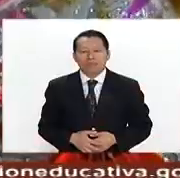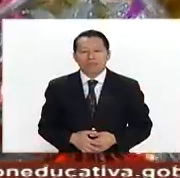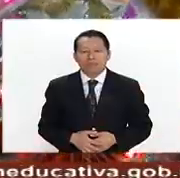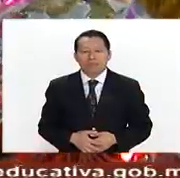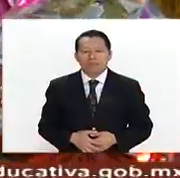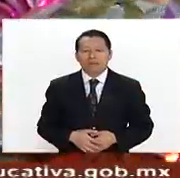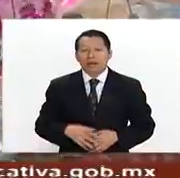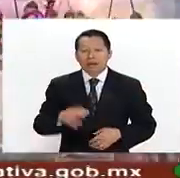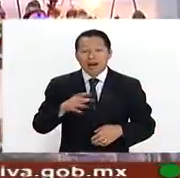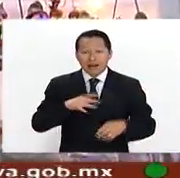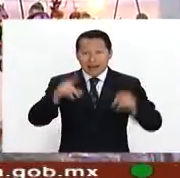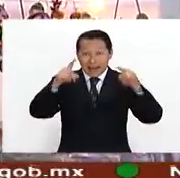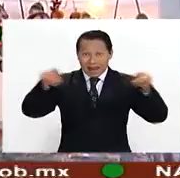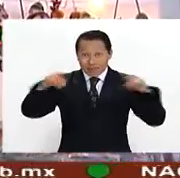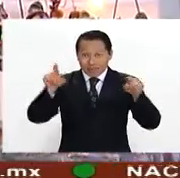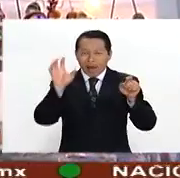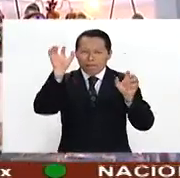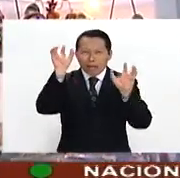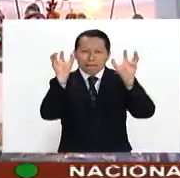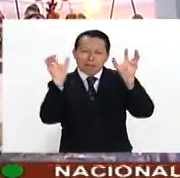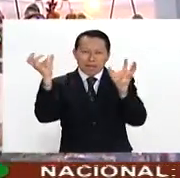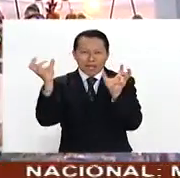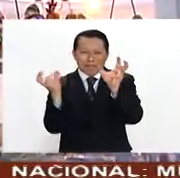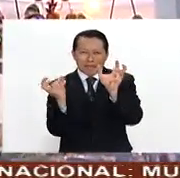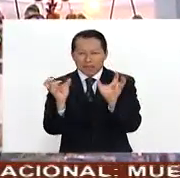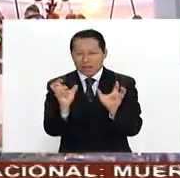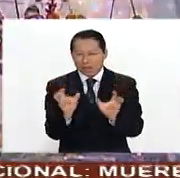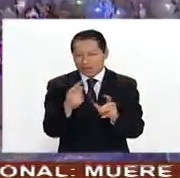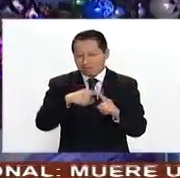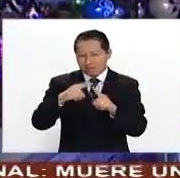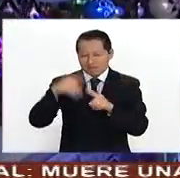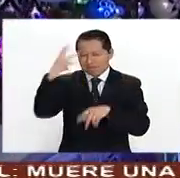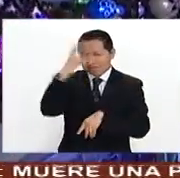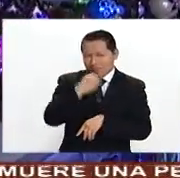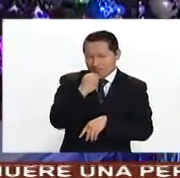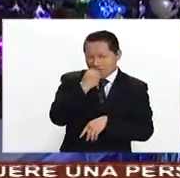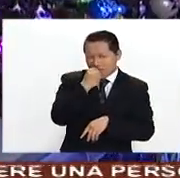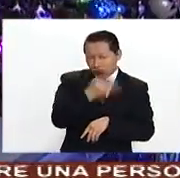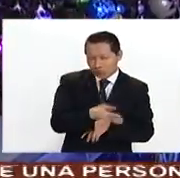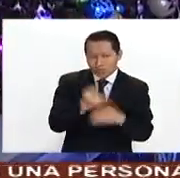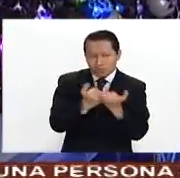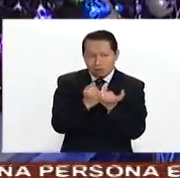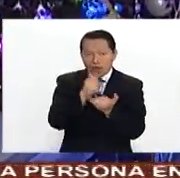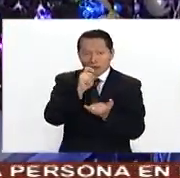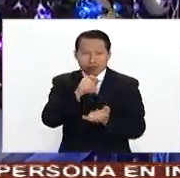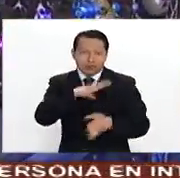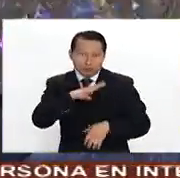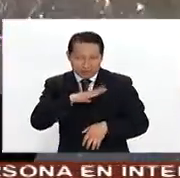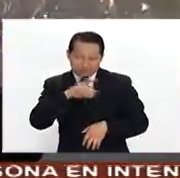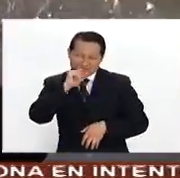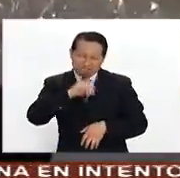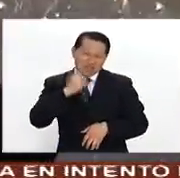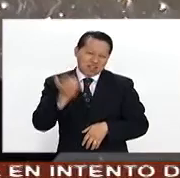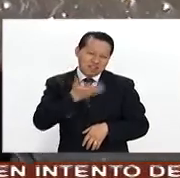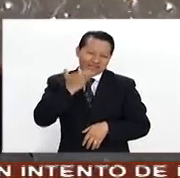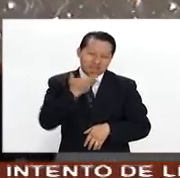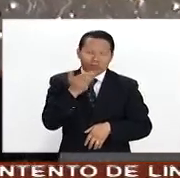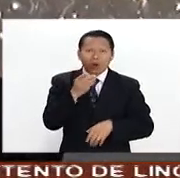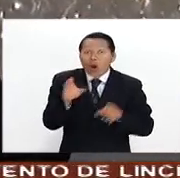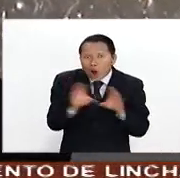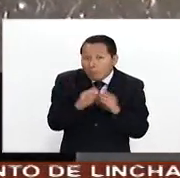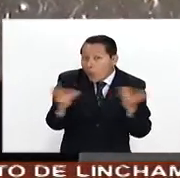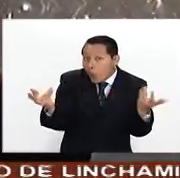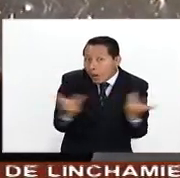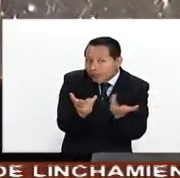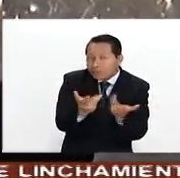decoran los árboles y llenan de color los hogares en esta temporada. Detrás de este artículo tradicional están las manos de